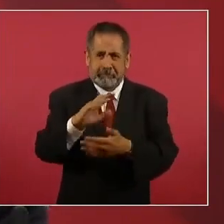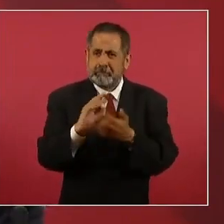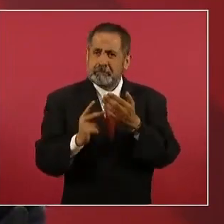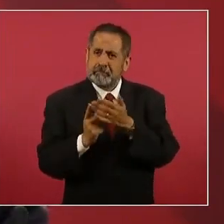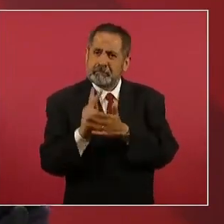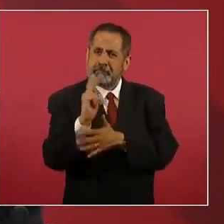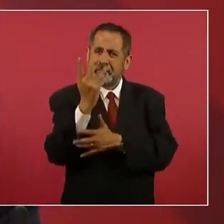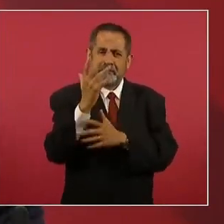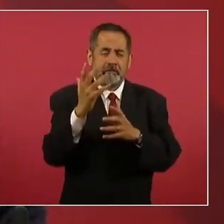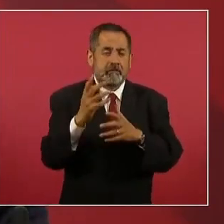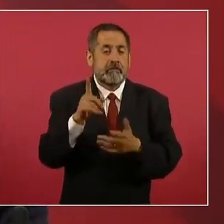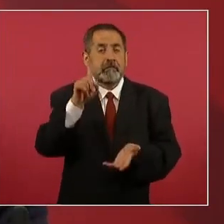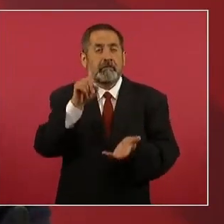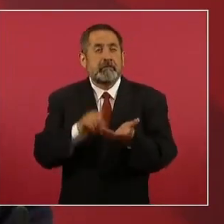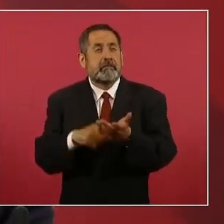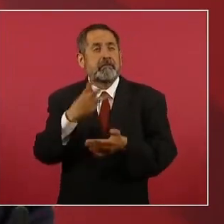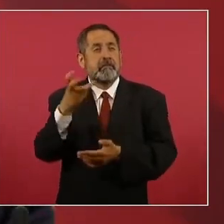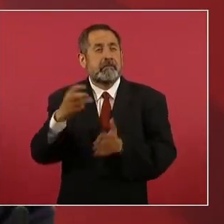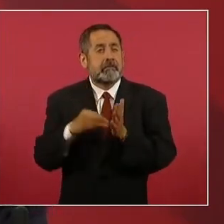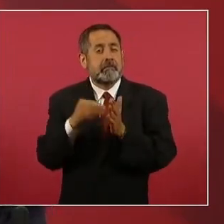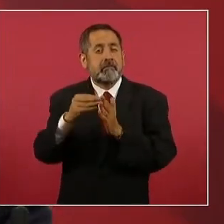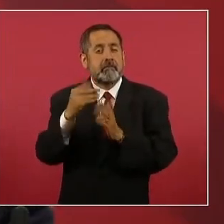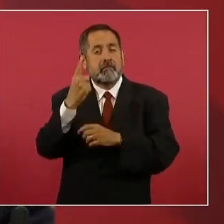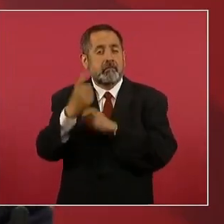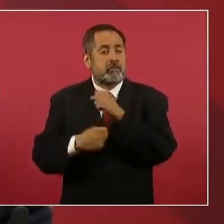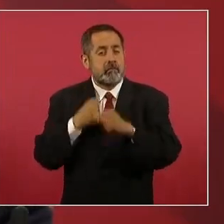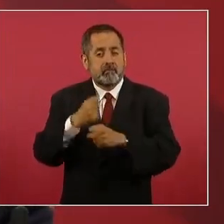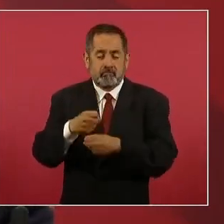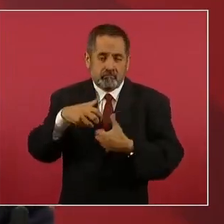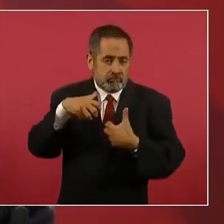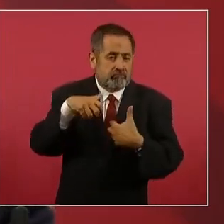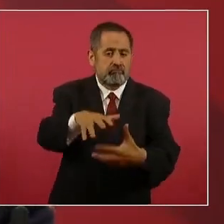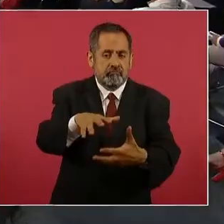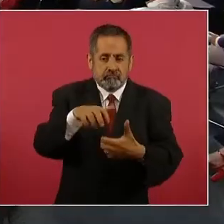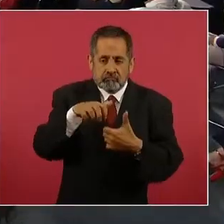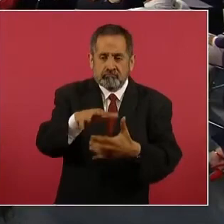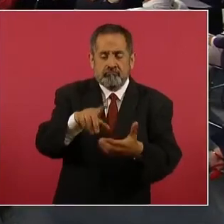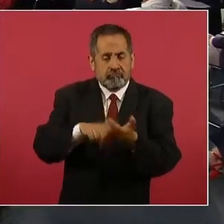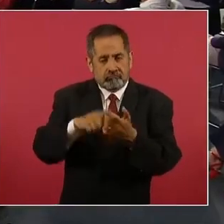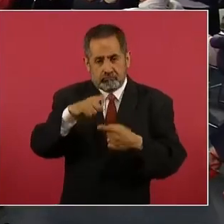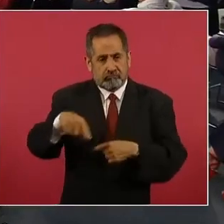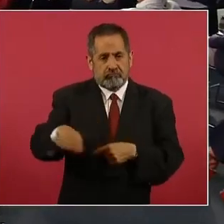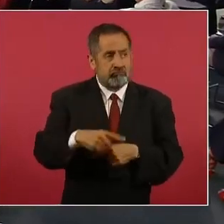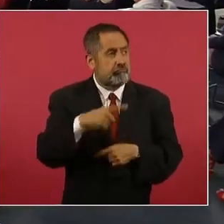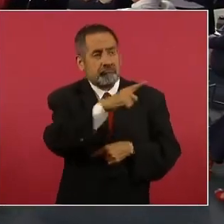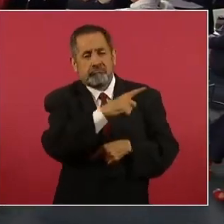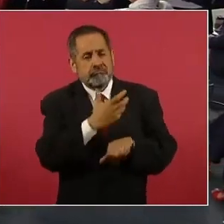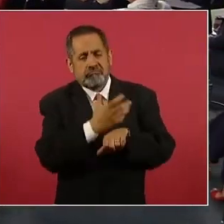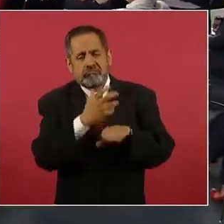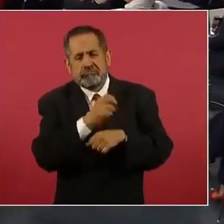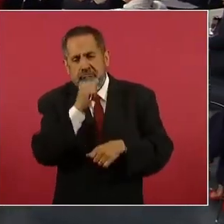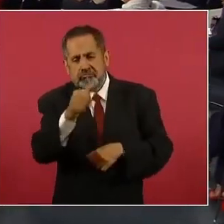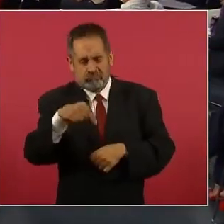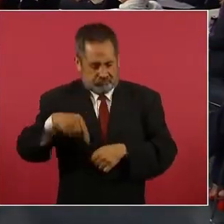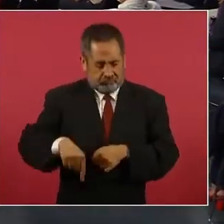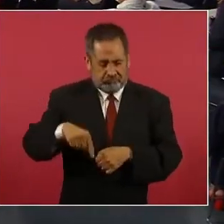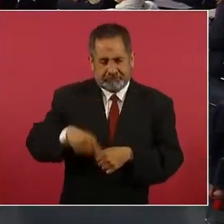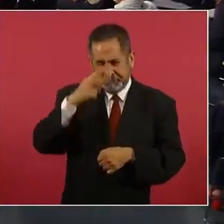1.300 millones de dólares al año en reforestación, ni Estados Unidos.